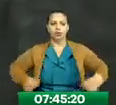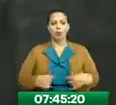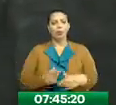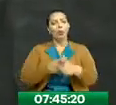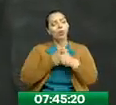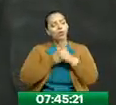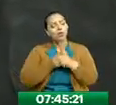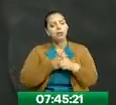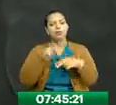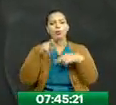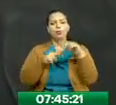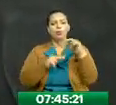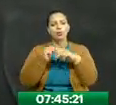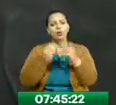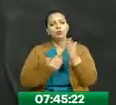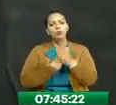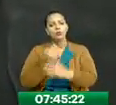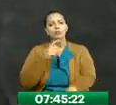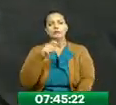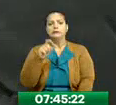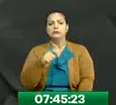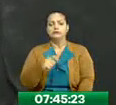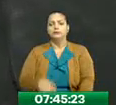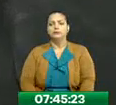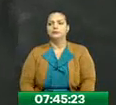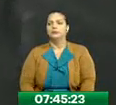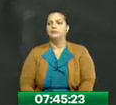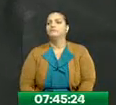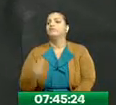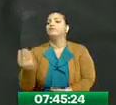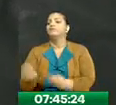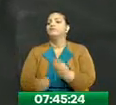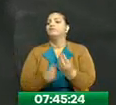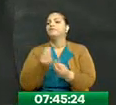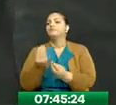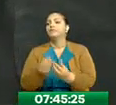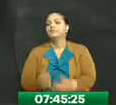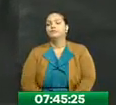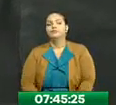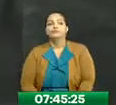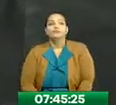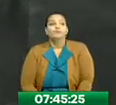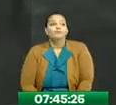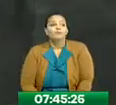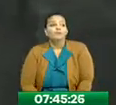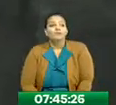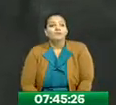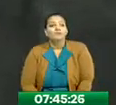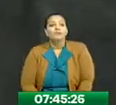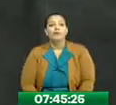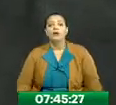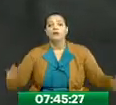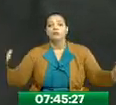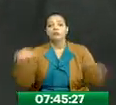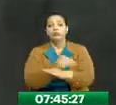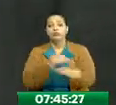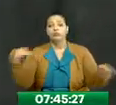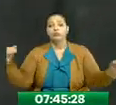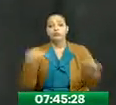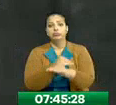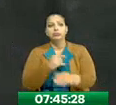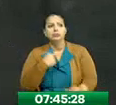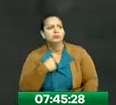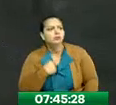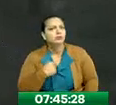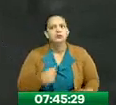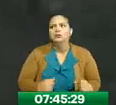hagan nuevamente el paso peatonal. Mientras tanto, ¿qué van a hacer? Toca arriesgarse, cruzar la autopista, porque esta autopista es transitada y